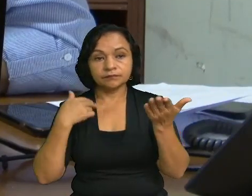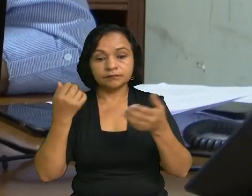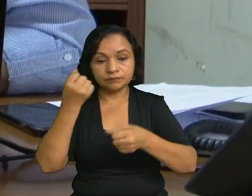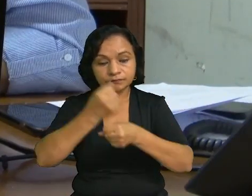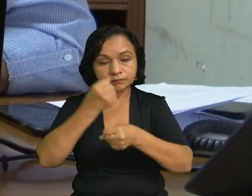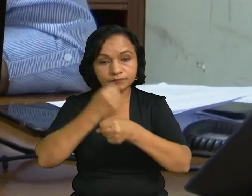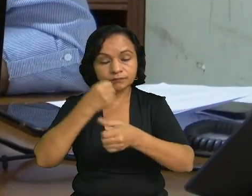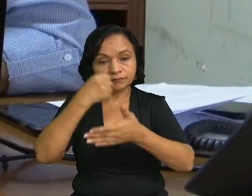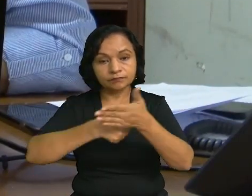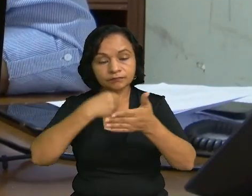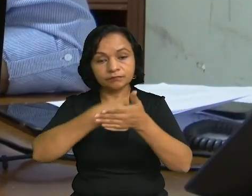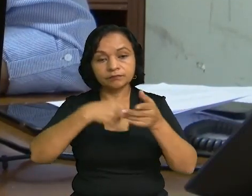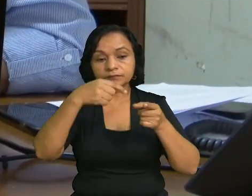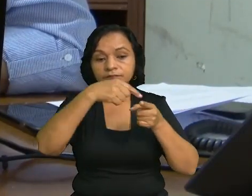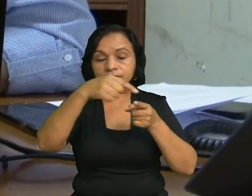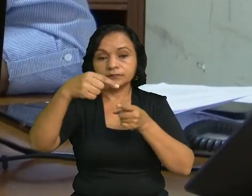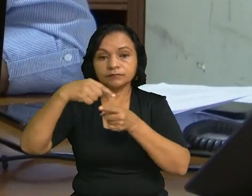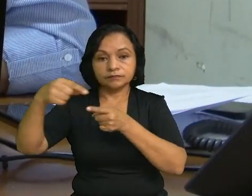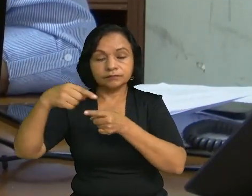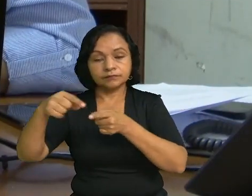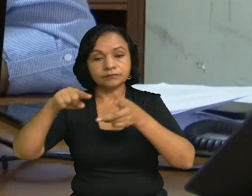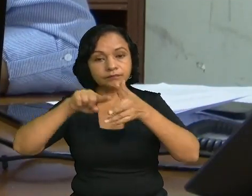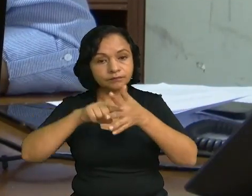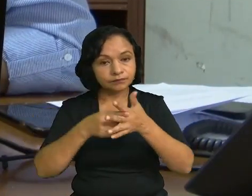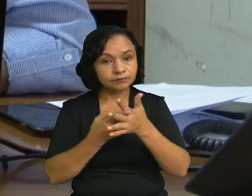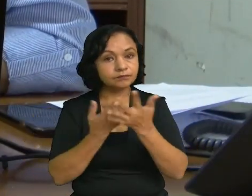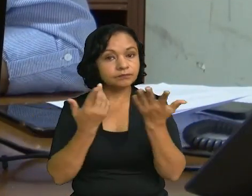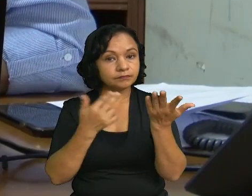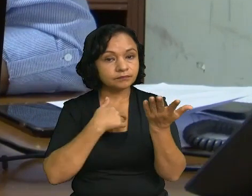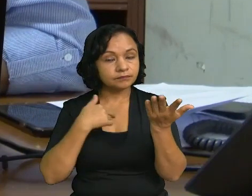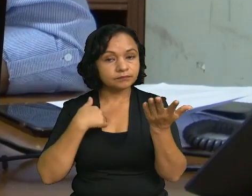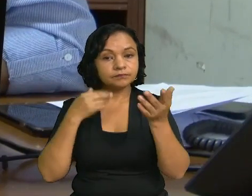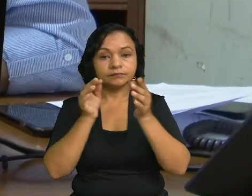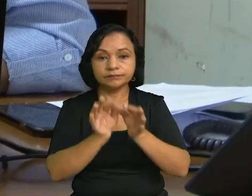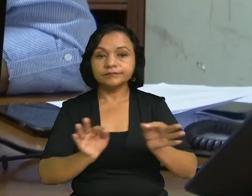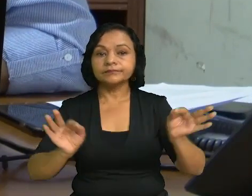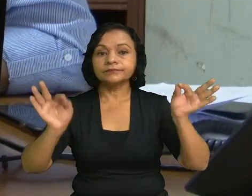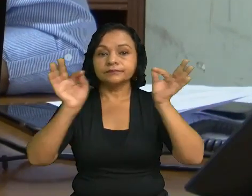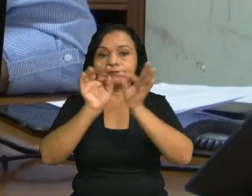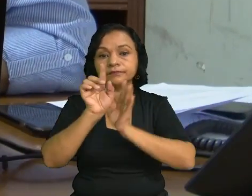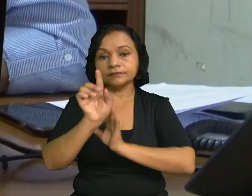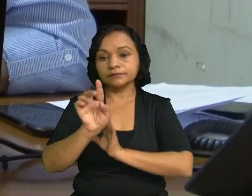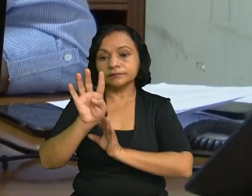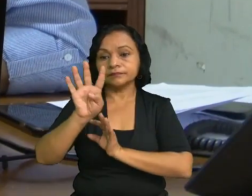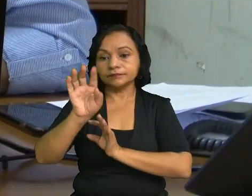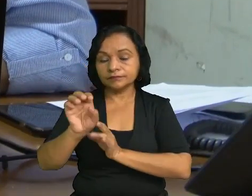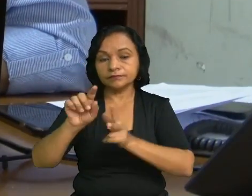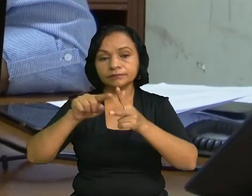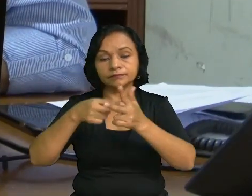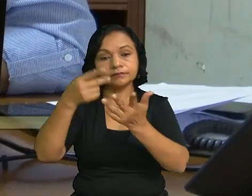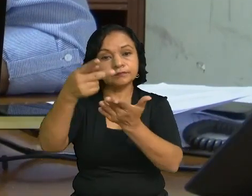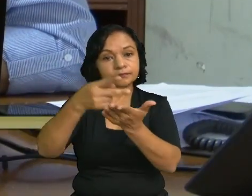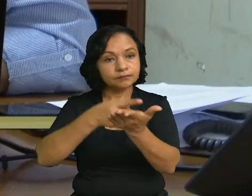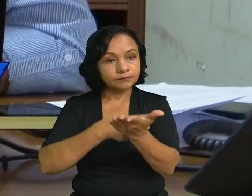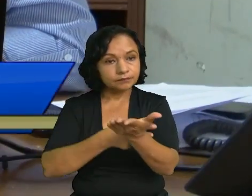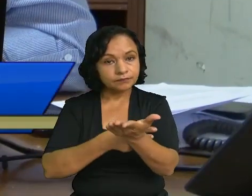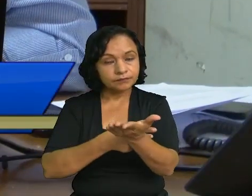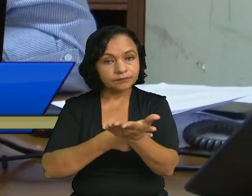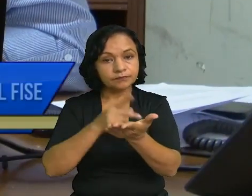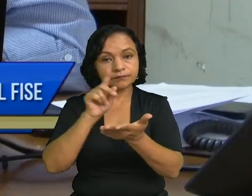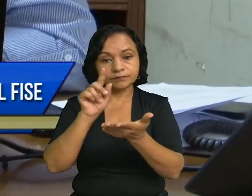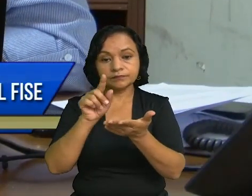a las municipalidades a partir de las cuales se han priorizado 140 iniciativas de proyectos estas